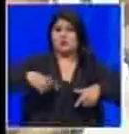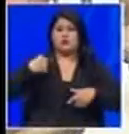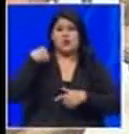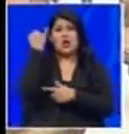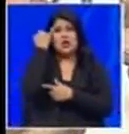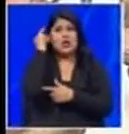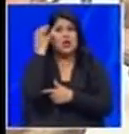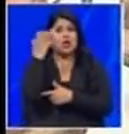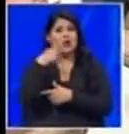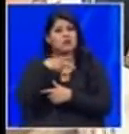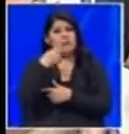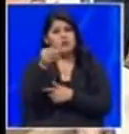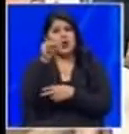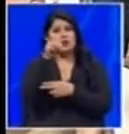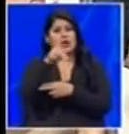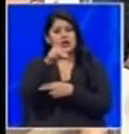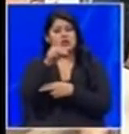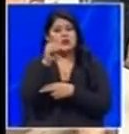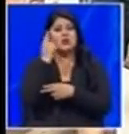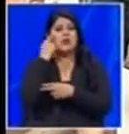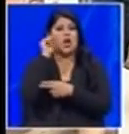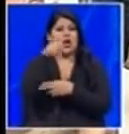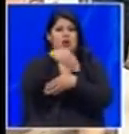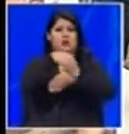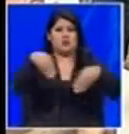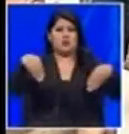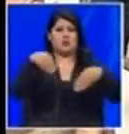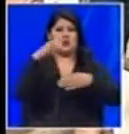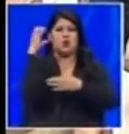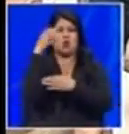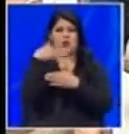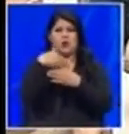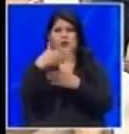la idea sería salir el martes hacia la zona fronteriza. 404.